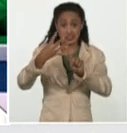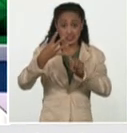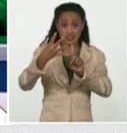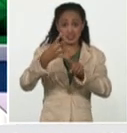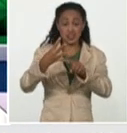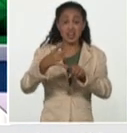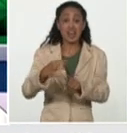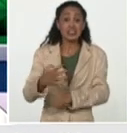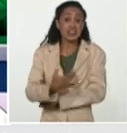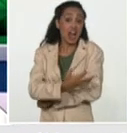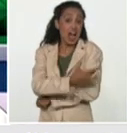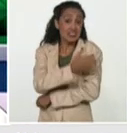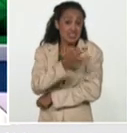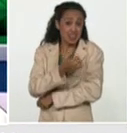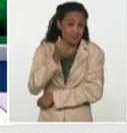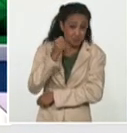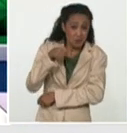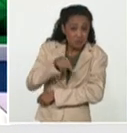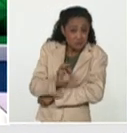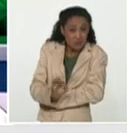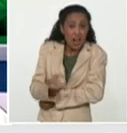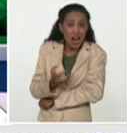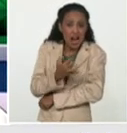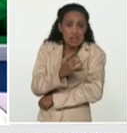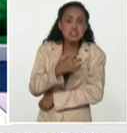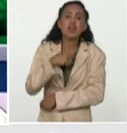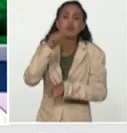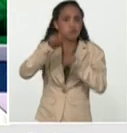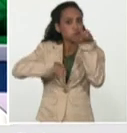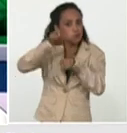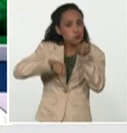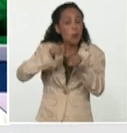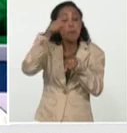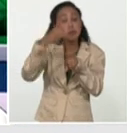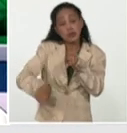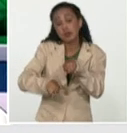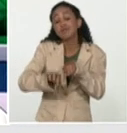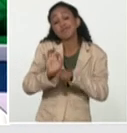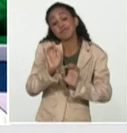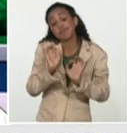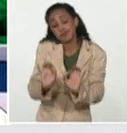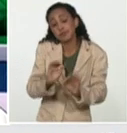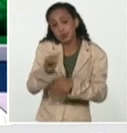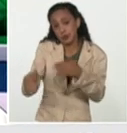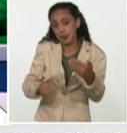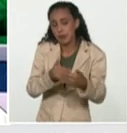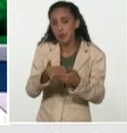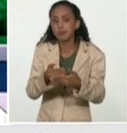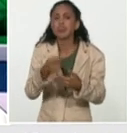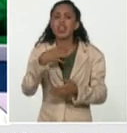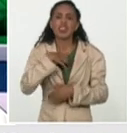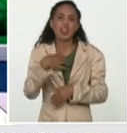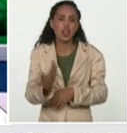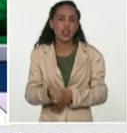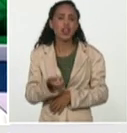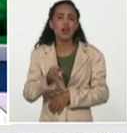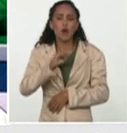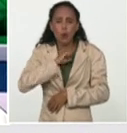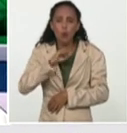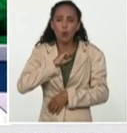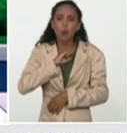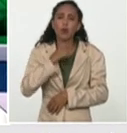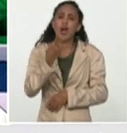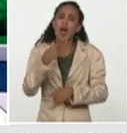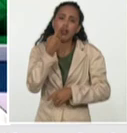sido operada. Como síntomas, tos seca, secreción nasal y en un momento